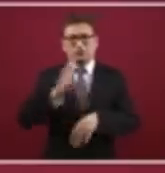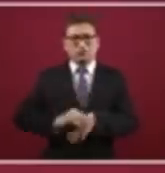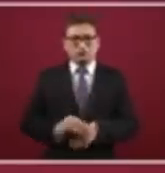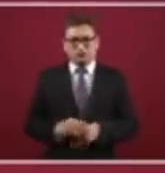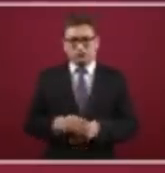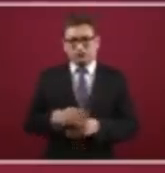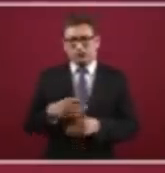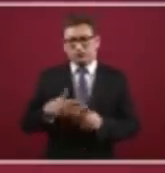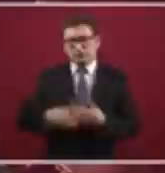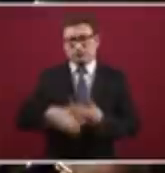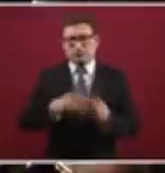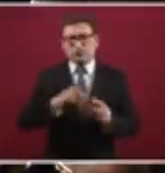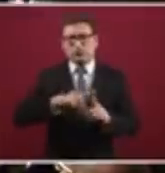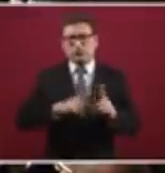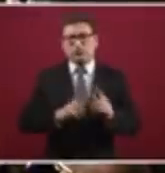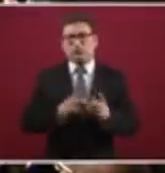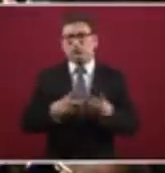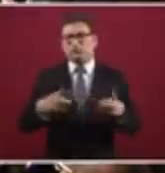país